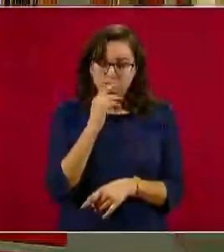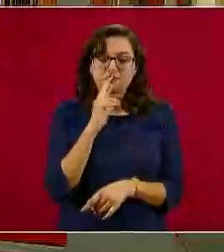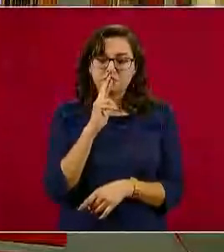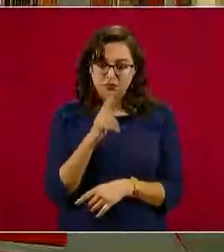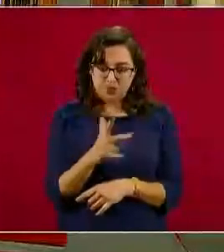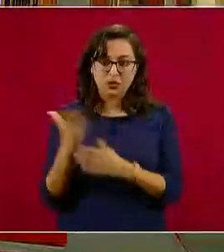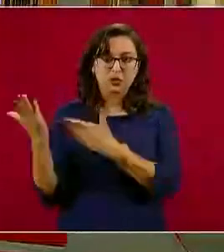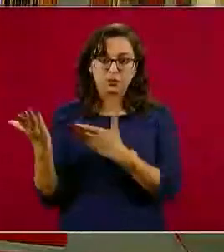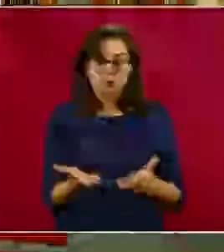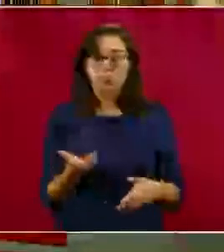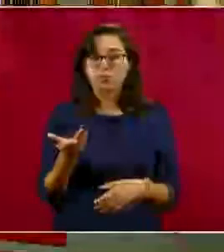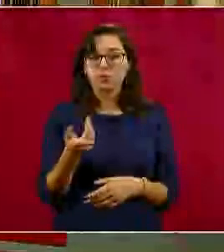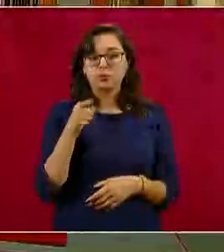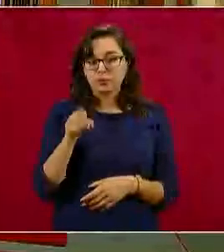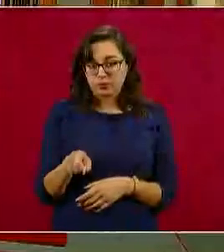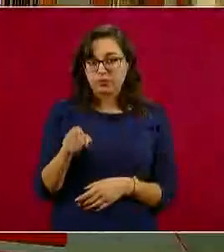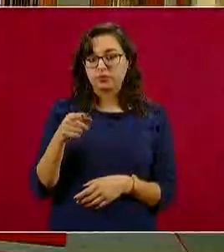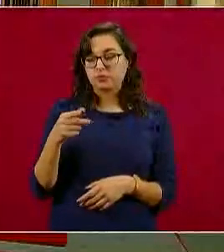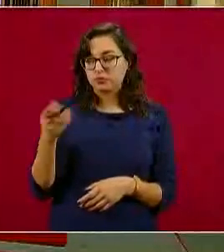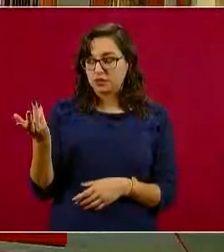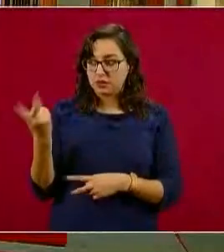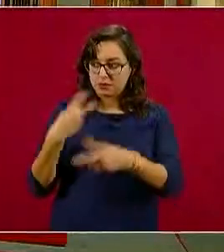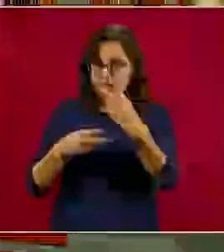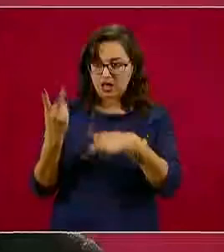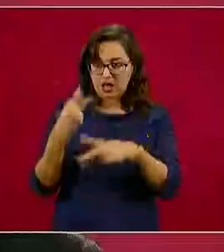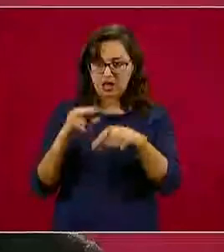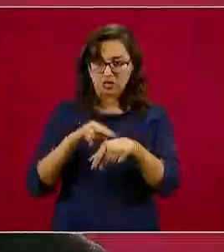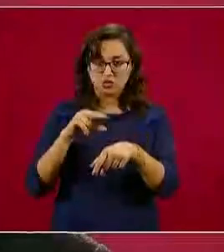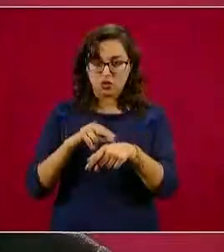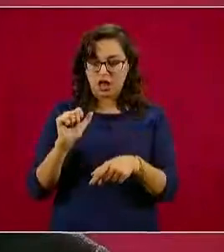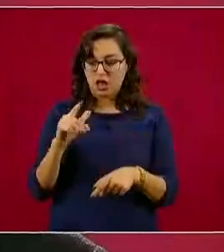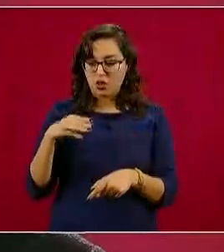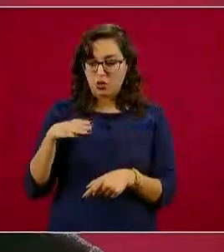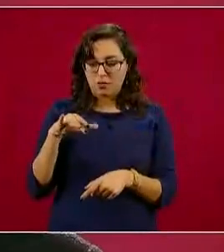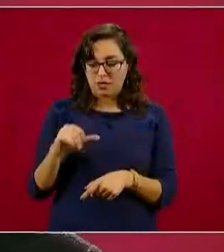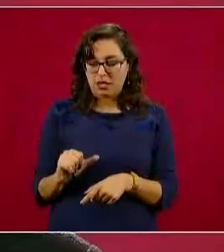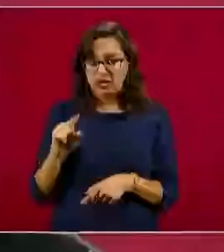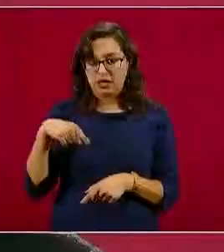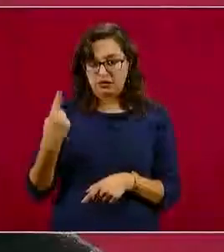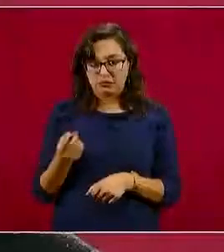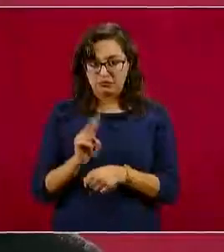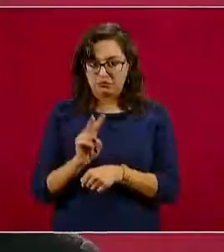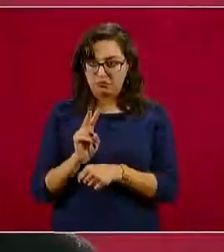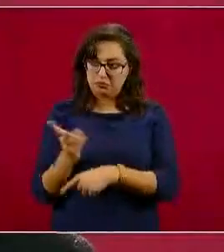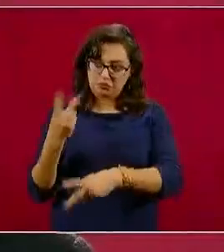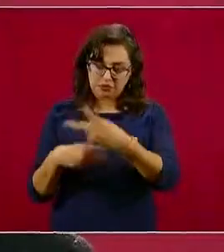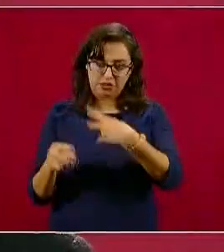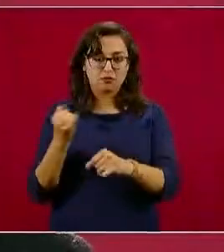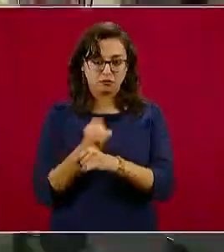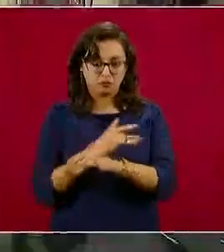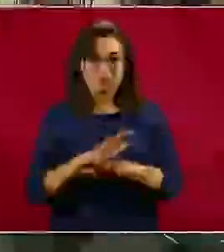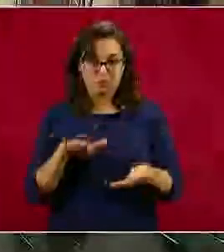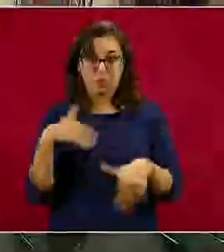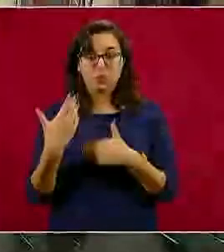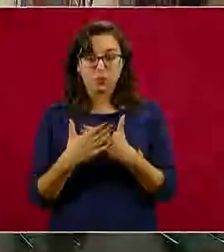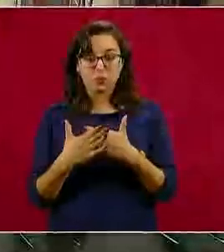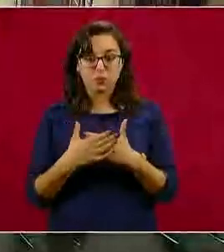Ridaura, es el jefe de la doctora Fátima Luna, y el doctor Alomía, pues es el que controla la vigilancia epidemiológica, y lo podemos traer